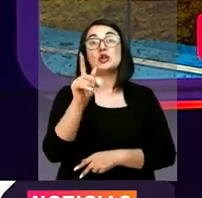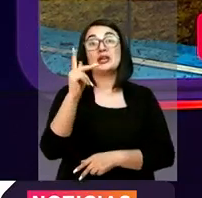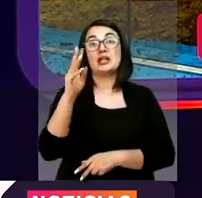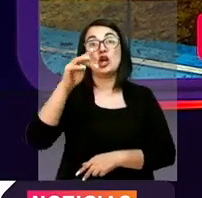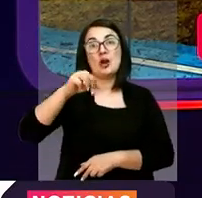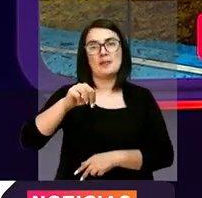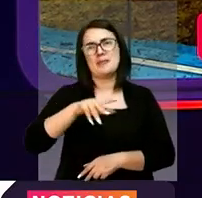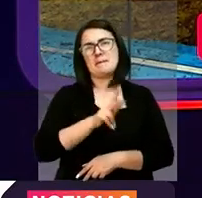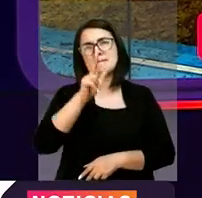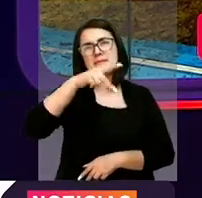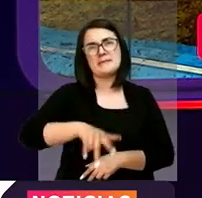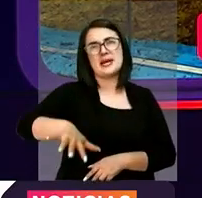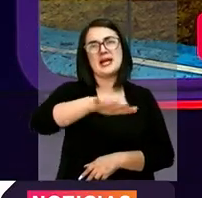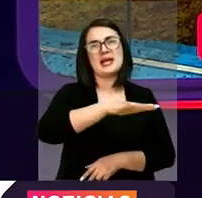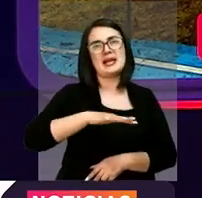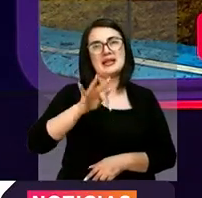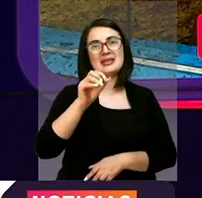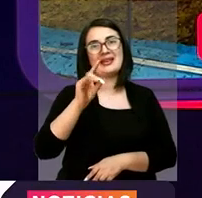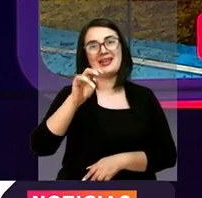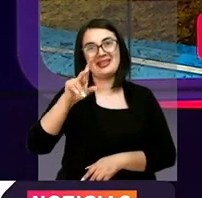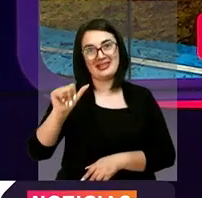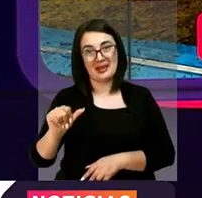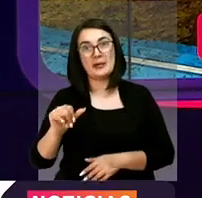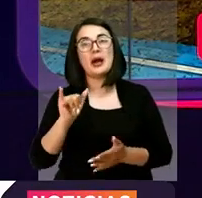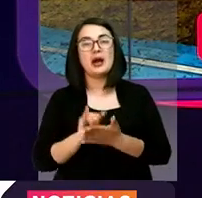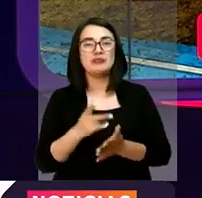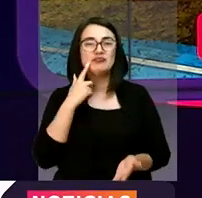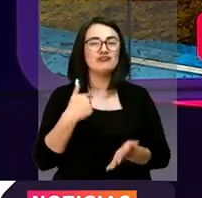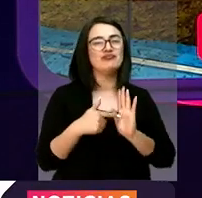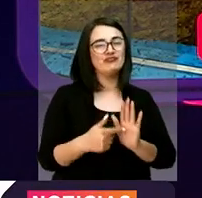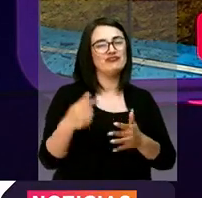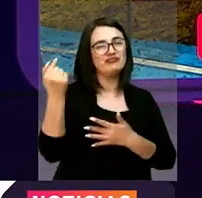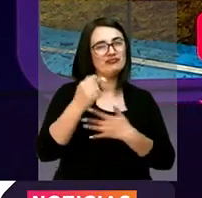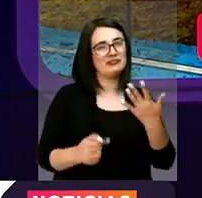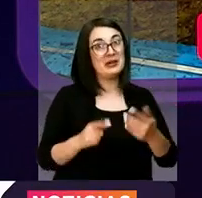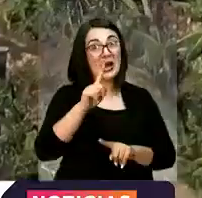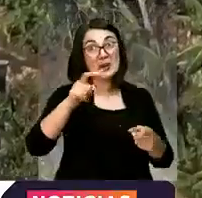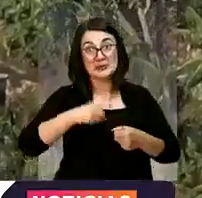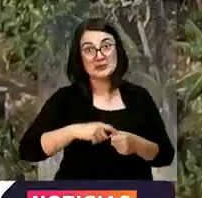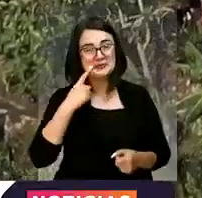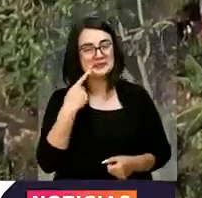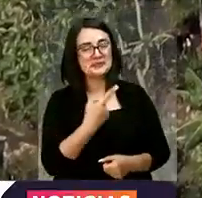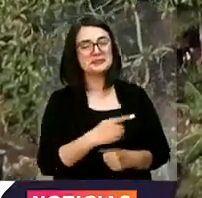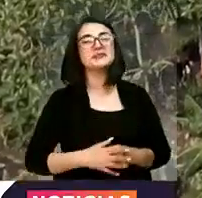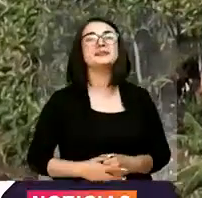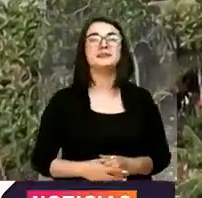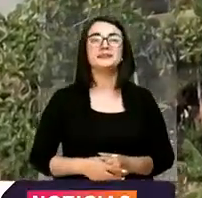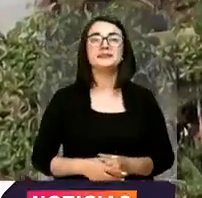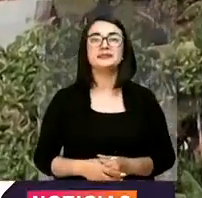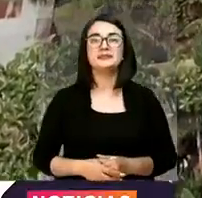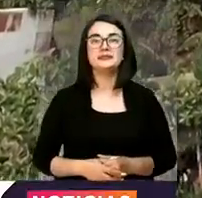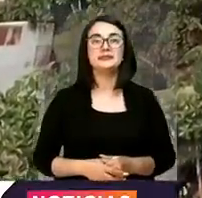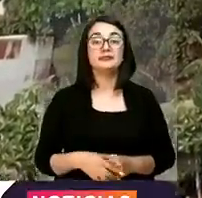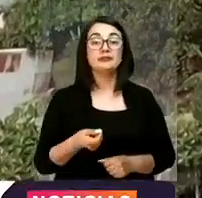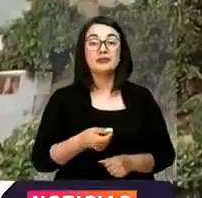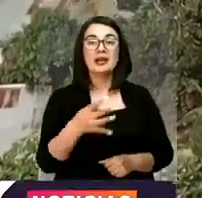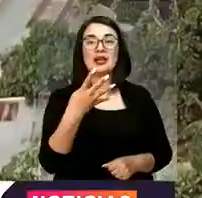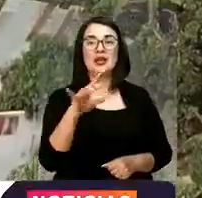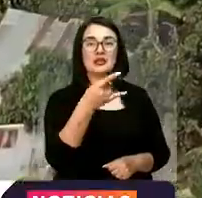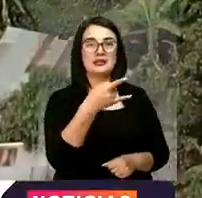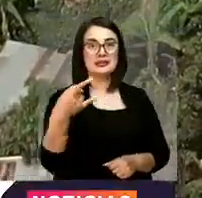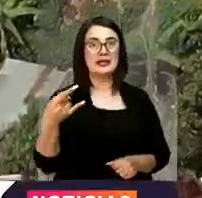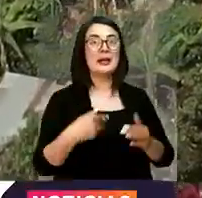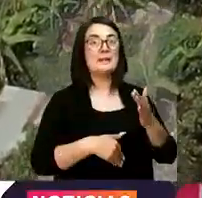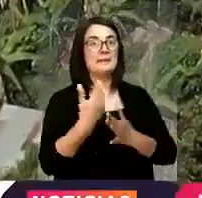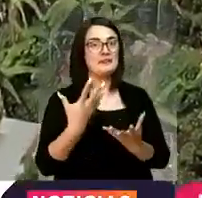del Tequendama. Además, esto es lo que estarán enfrentando los atletas inscritos. Este 14 de marzo se corre la